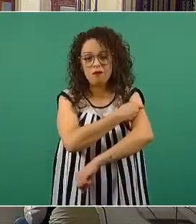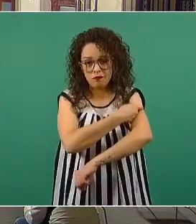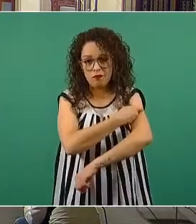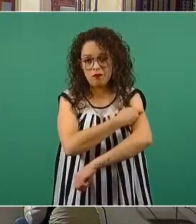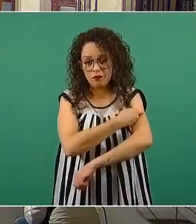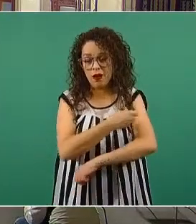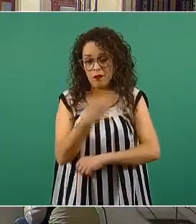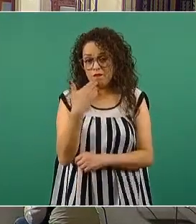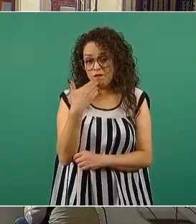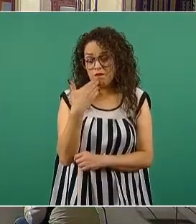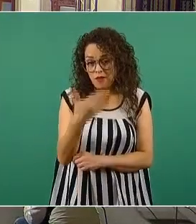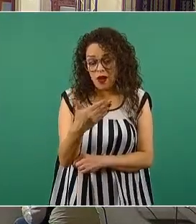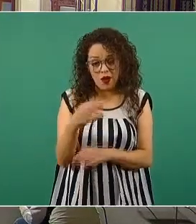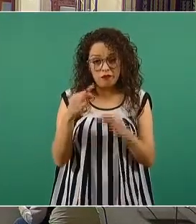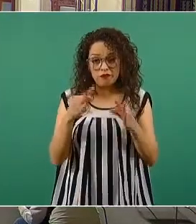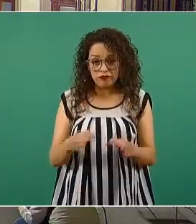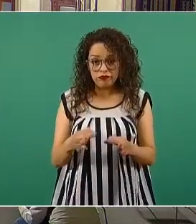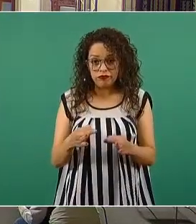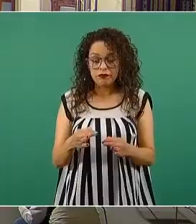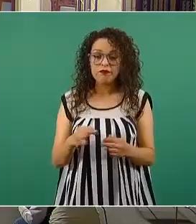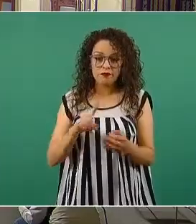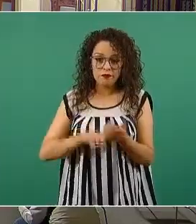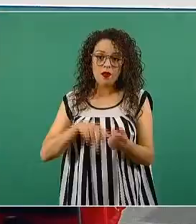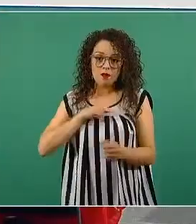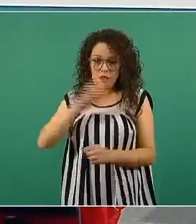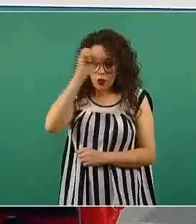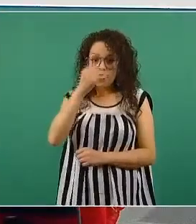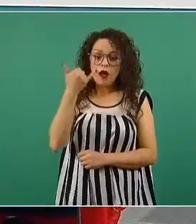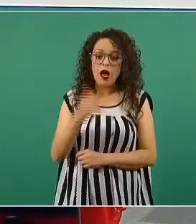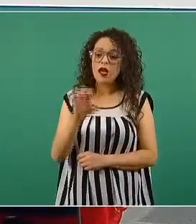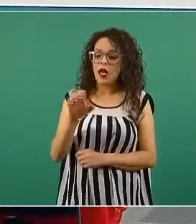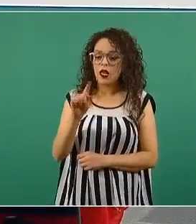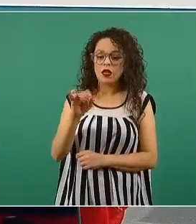desde el punto de vista ético. La siguiente, por favor.